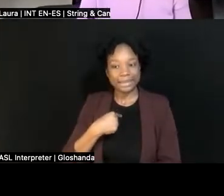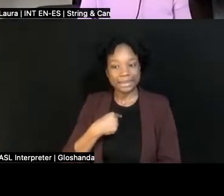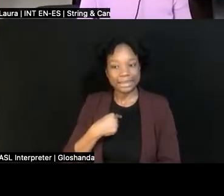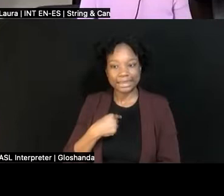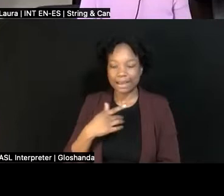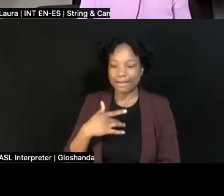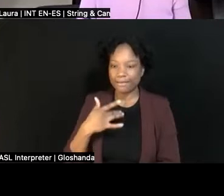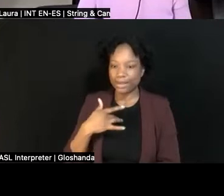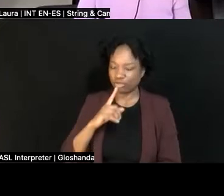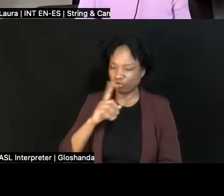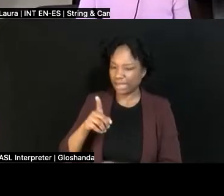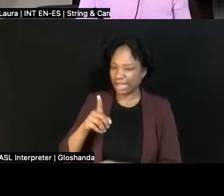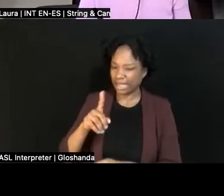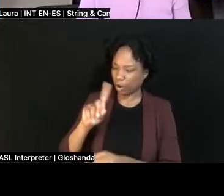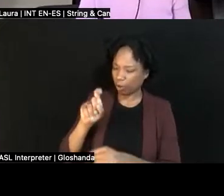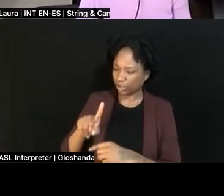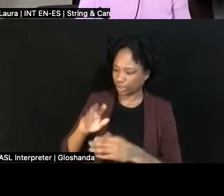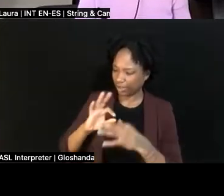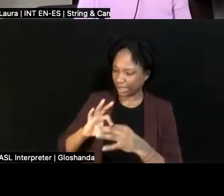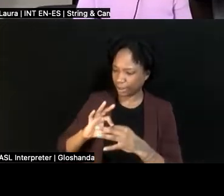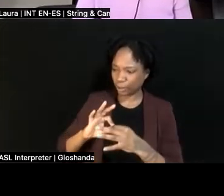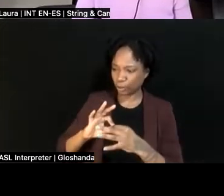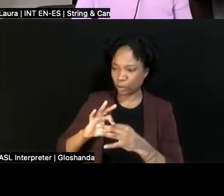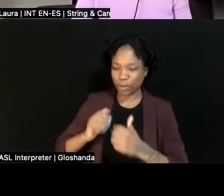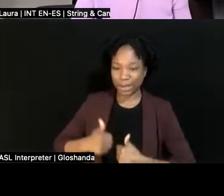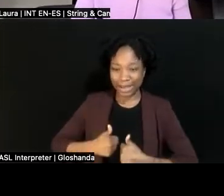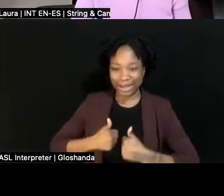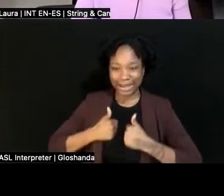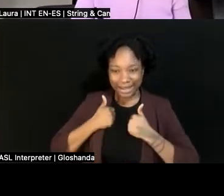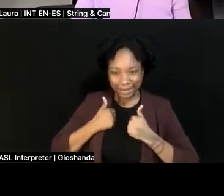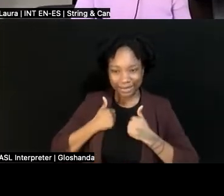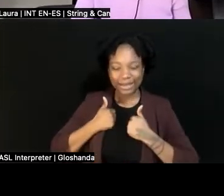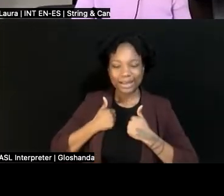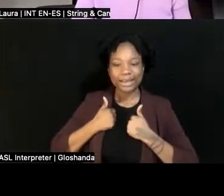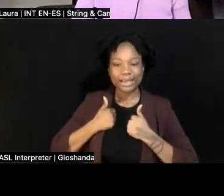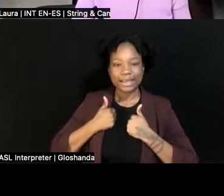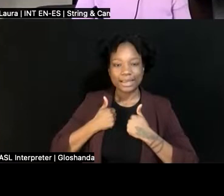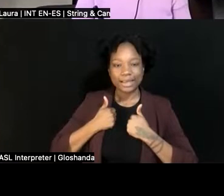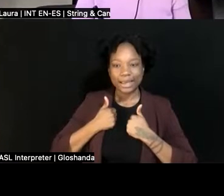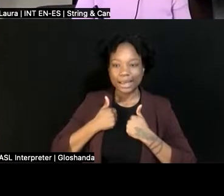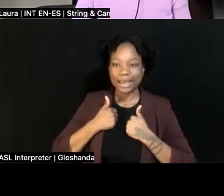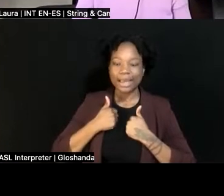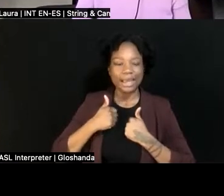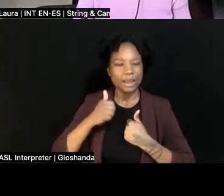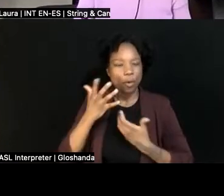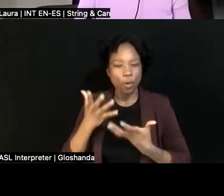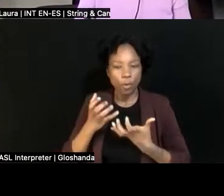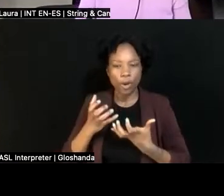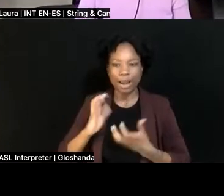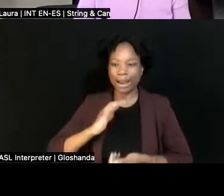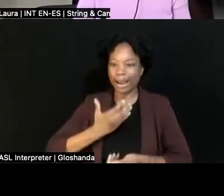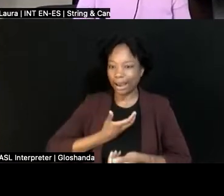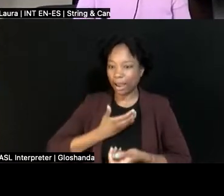cuestión de existencia en el sentido de también normalizar